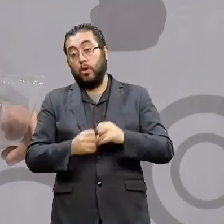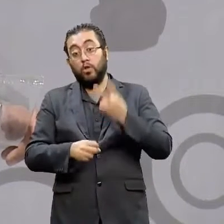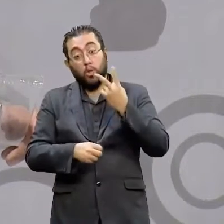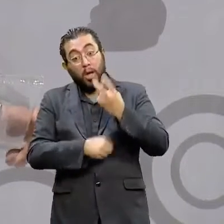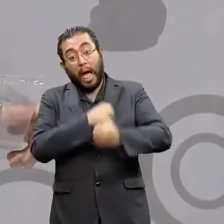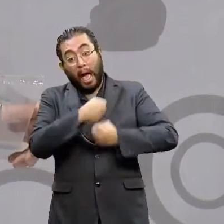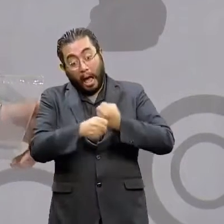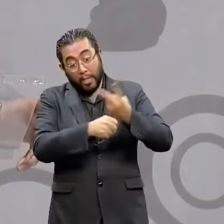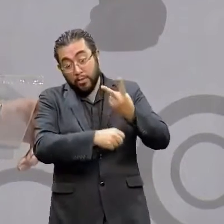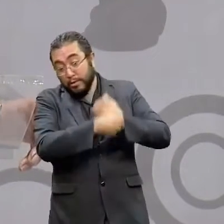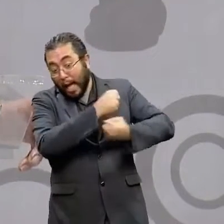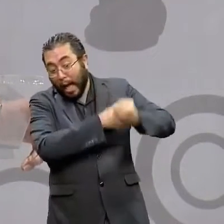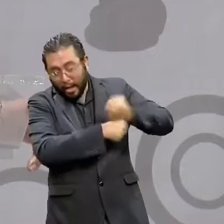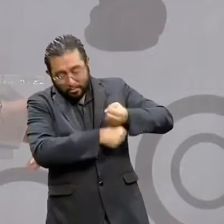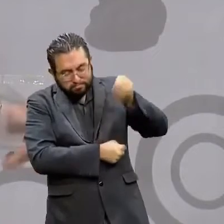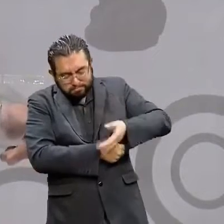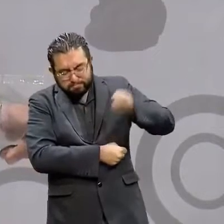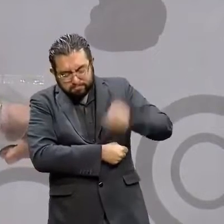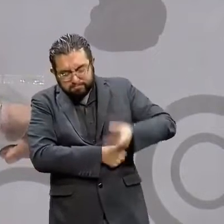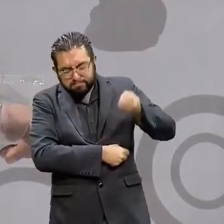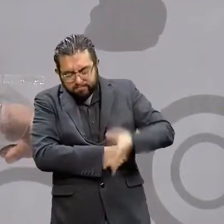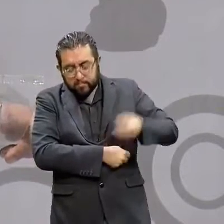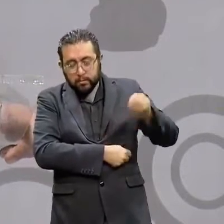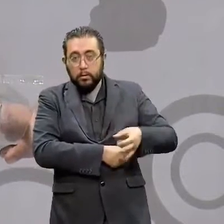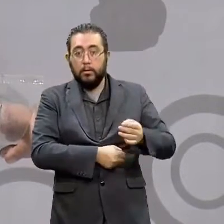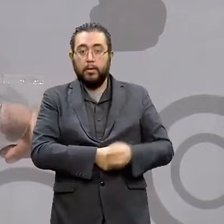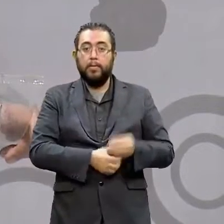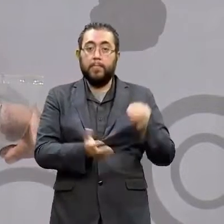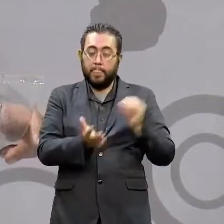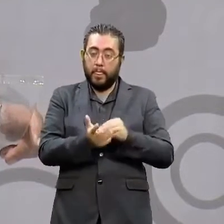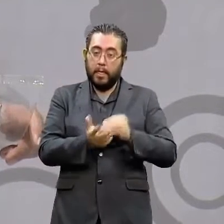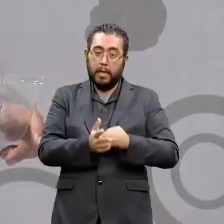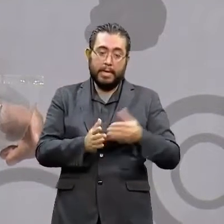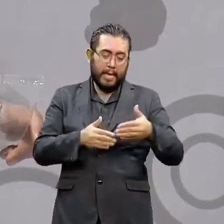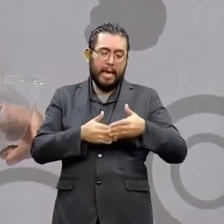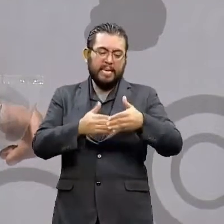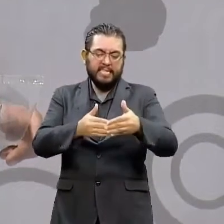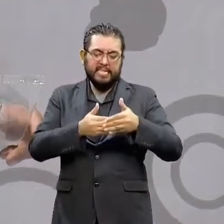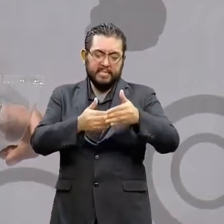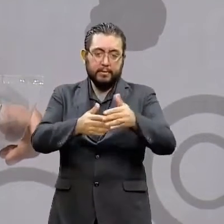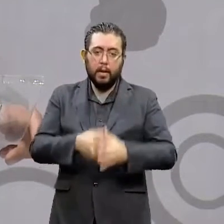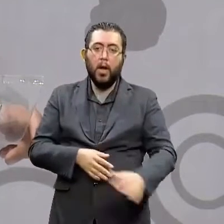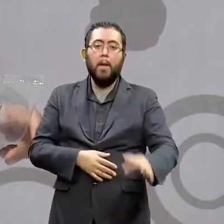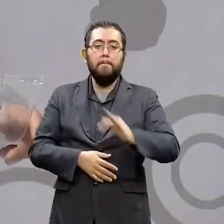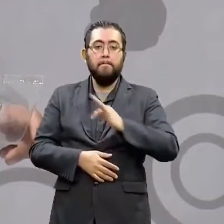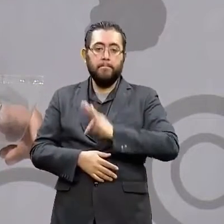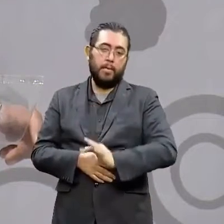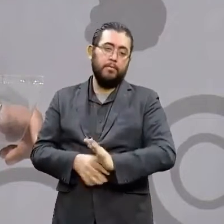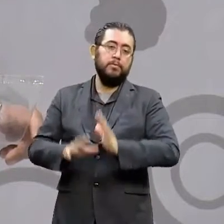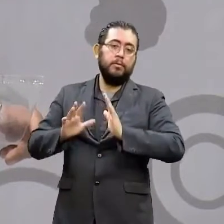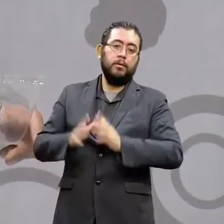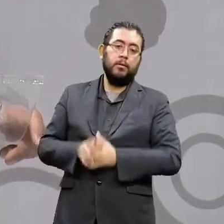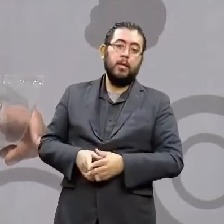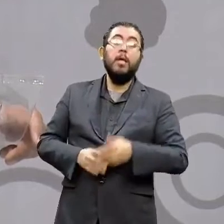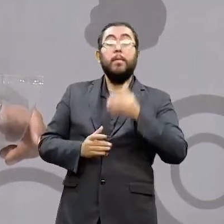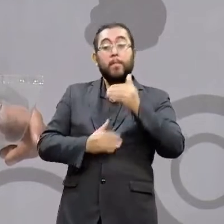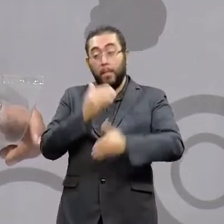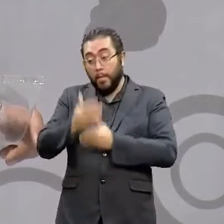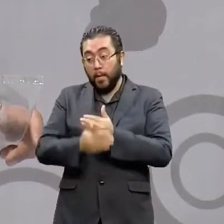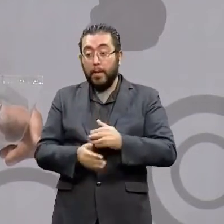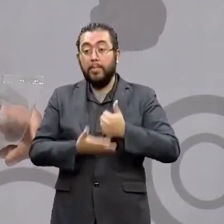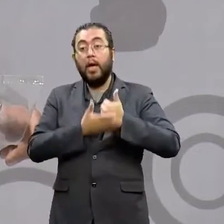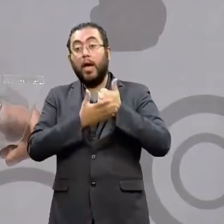uir para que en esta etapa final del Gobierno Federal podamos dejar las condiciones el